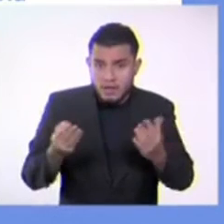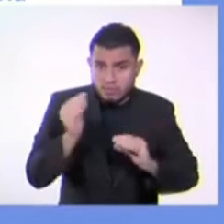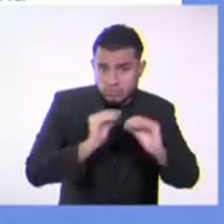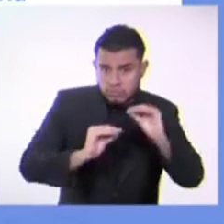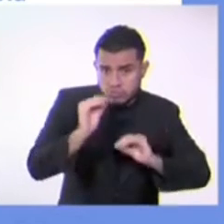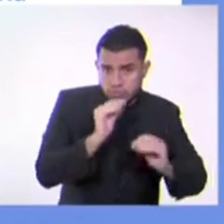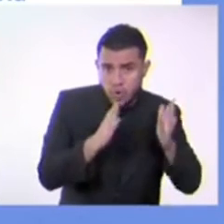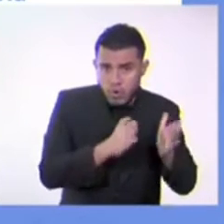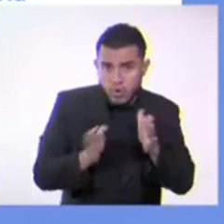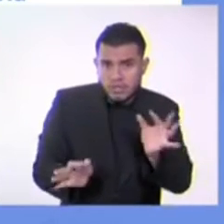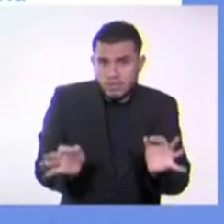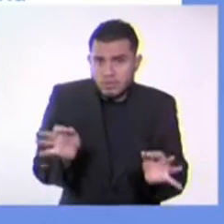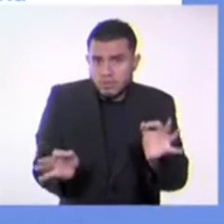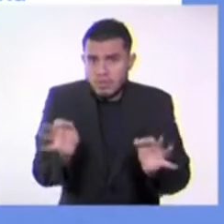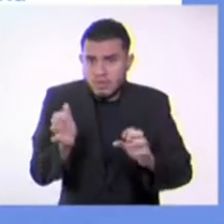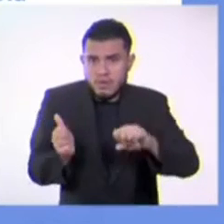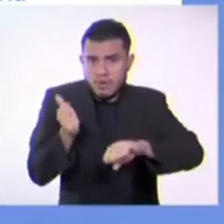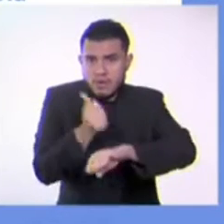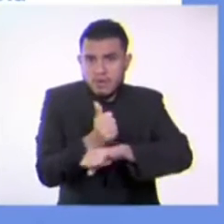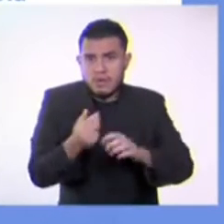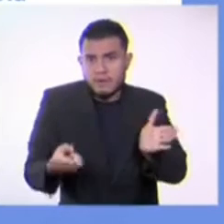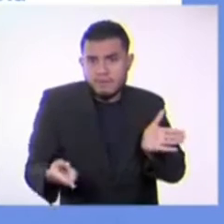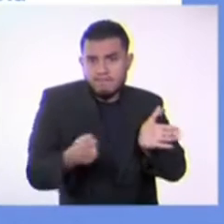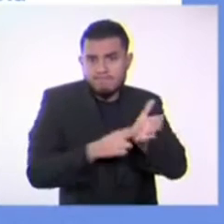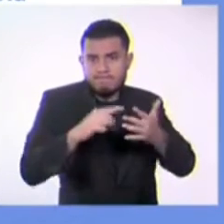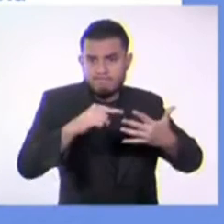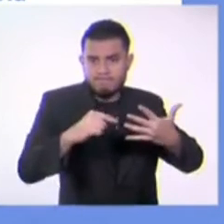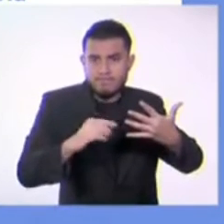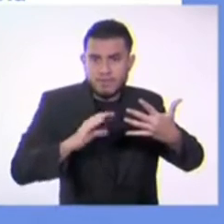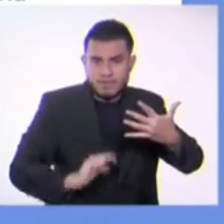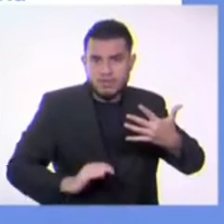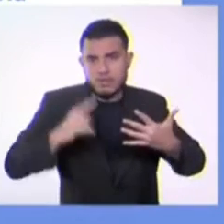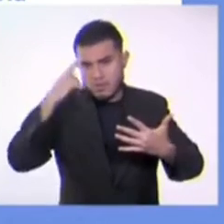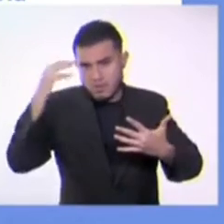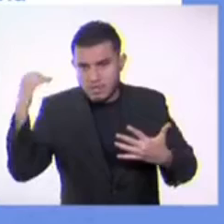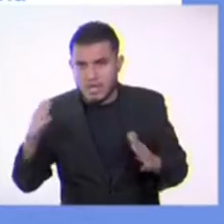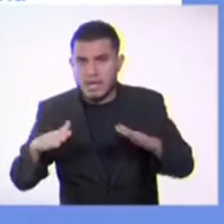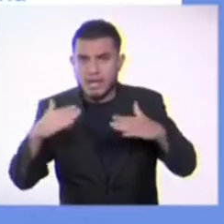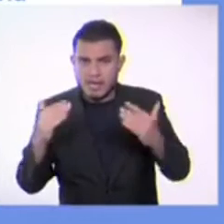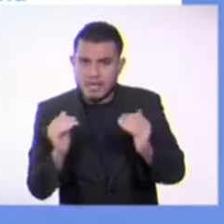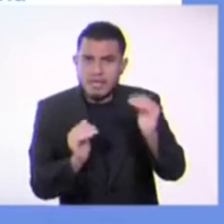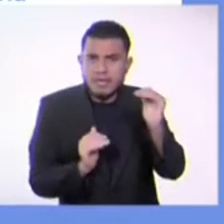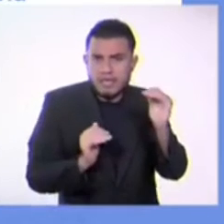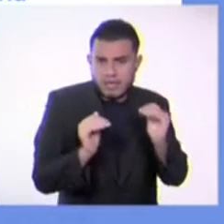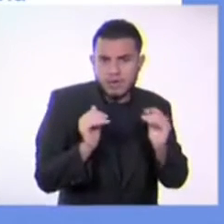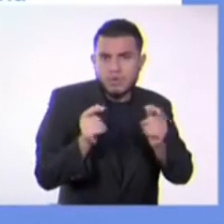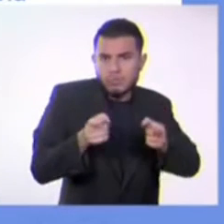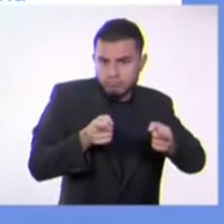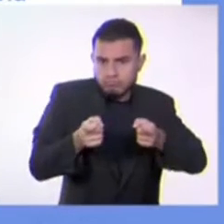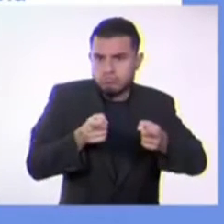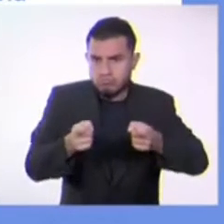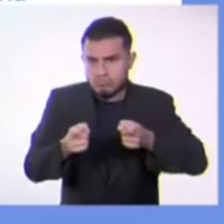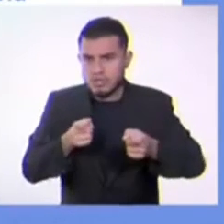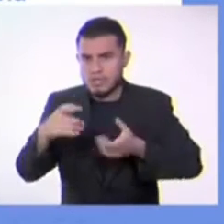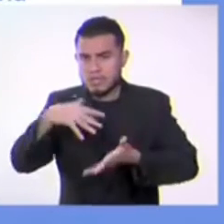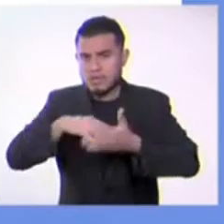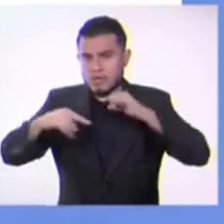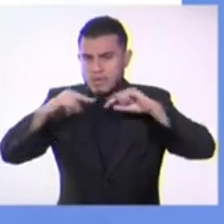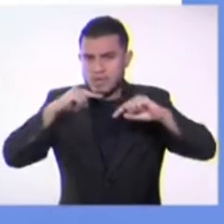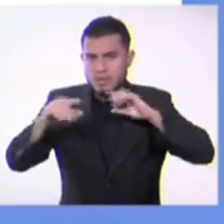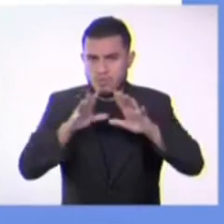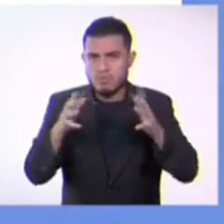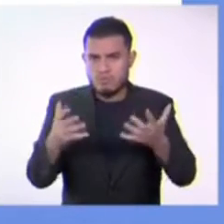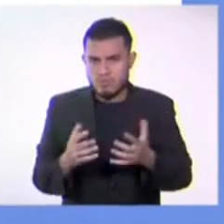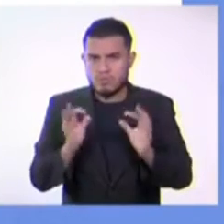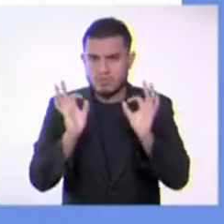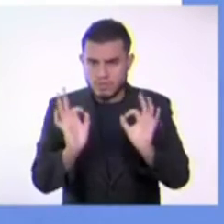jurídico fundamental plasmado en una constitución política que concuerde con los ensayos democráticos de un mundo civilizado, dar a